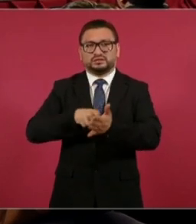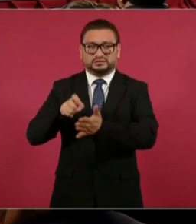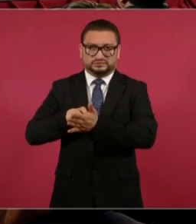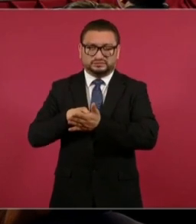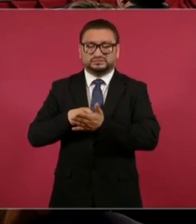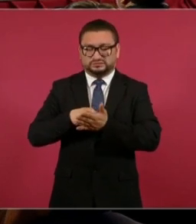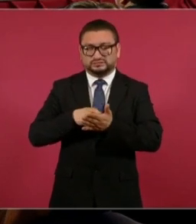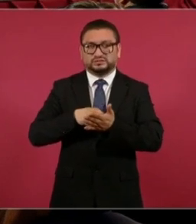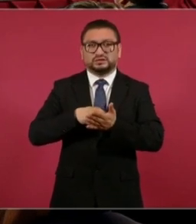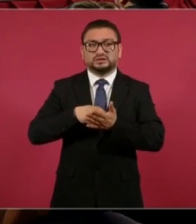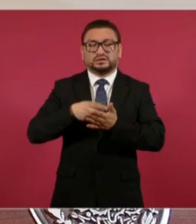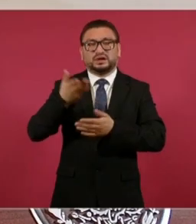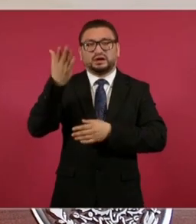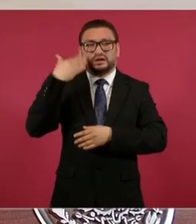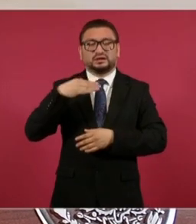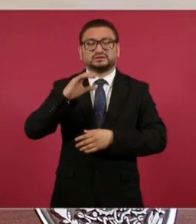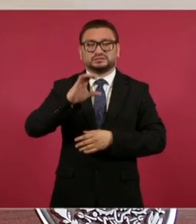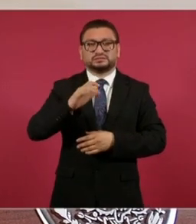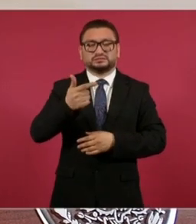de